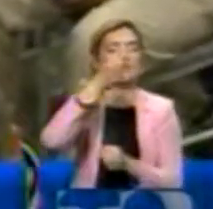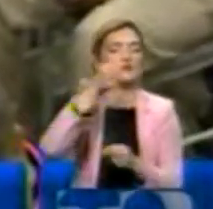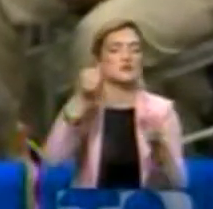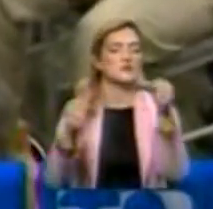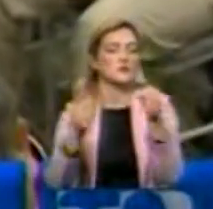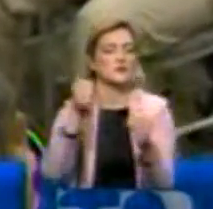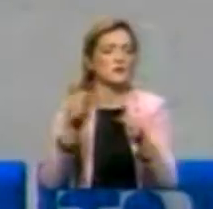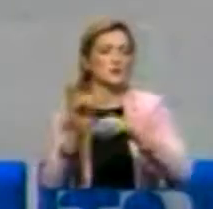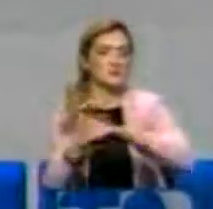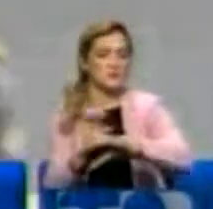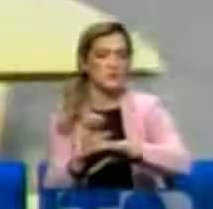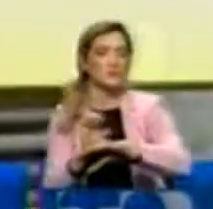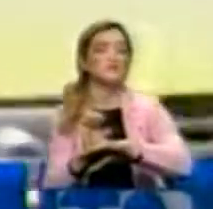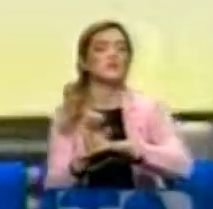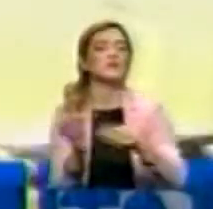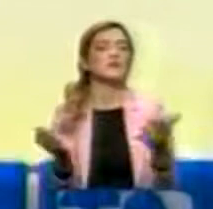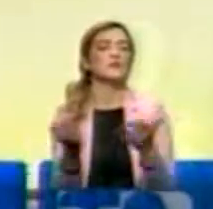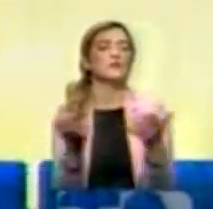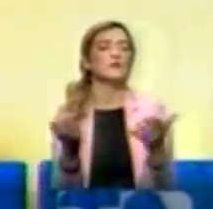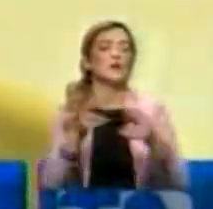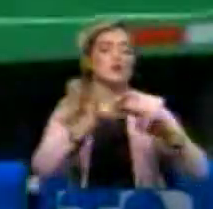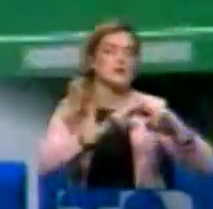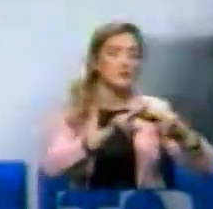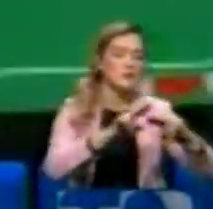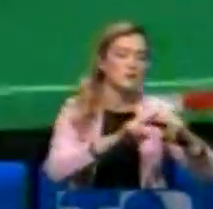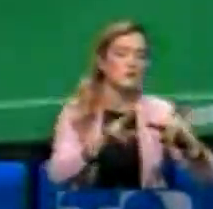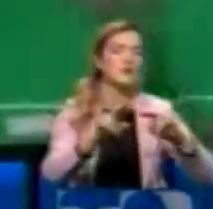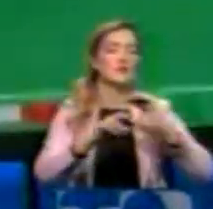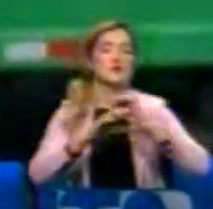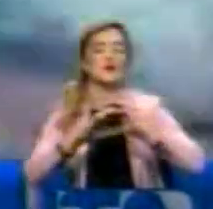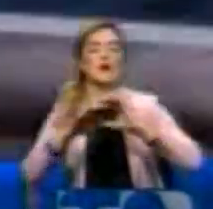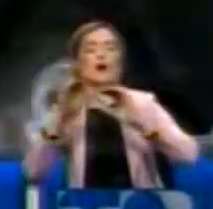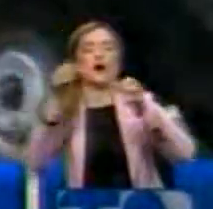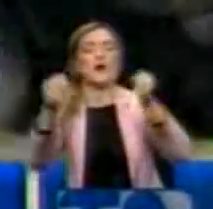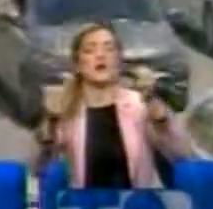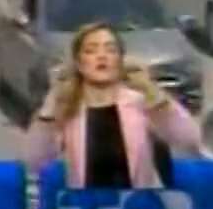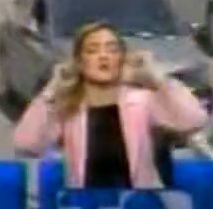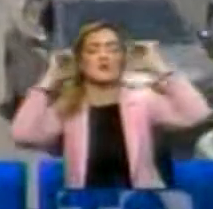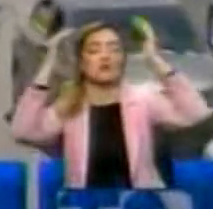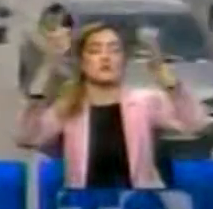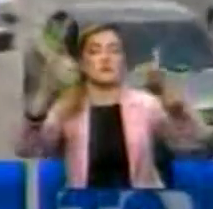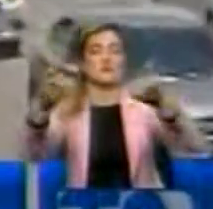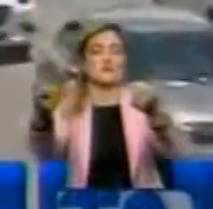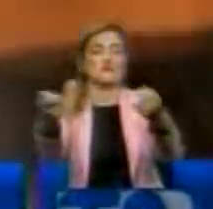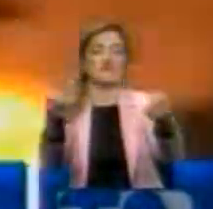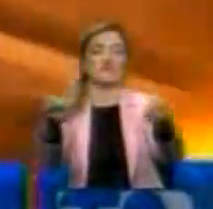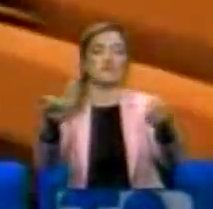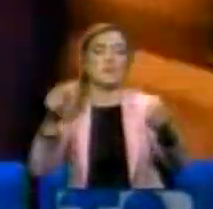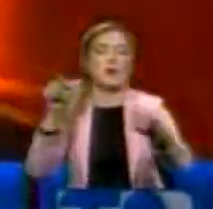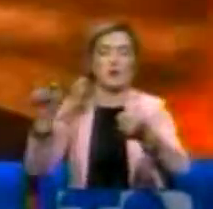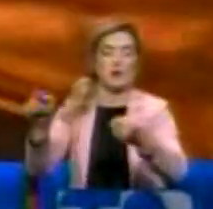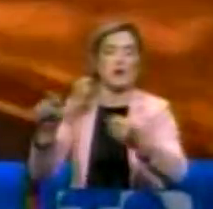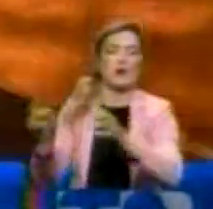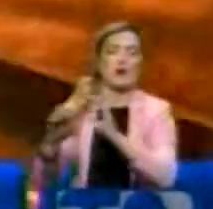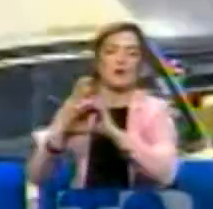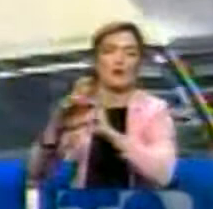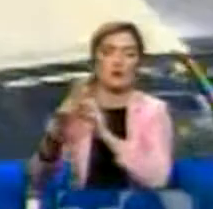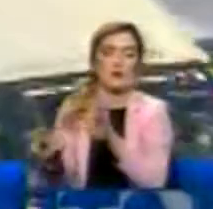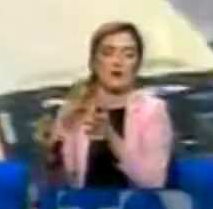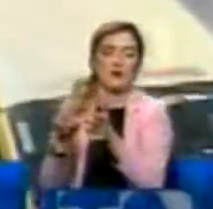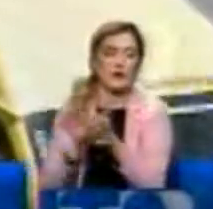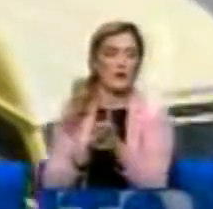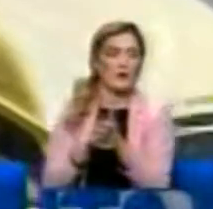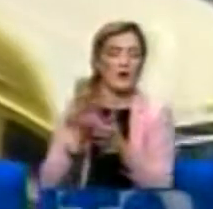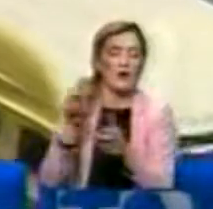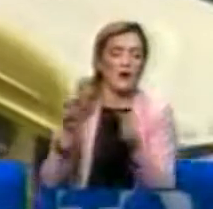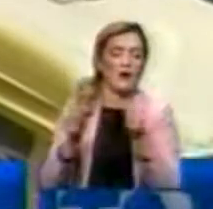transporte del Ecuador, que comprende al taxismo, transporte pesado, de pasajeros, de turismo y grúas, que paralizarán sus